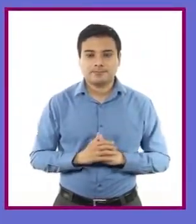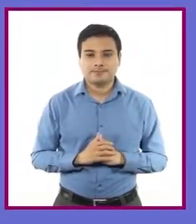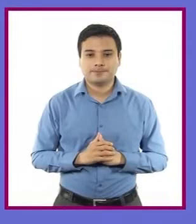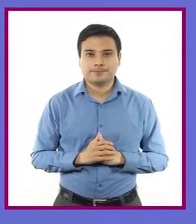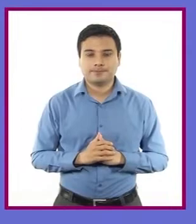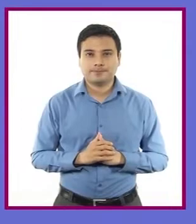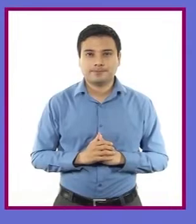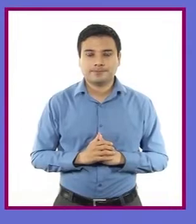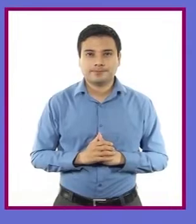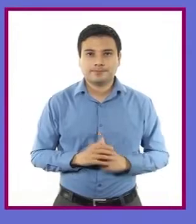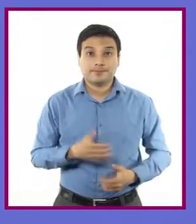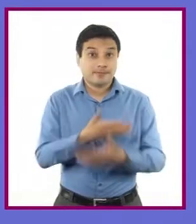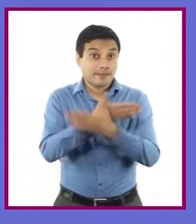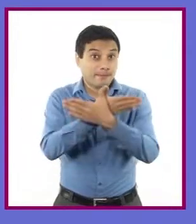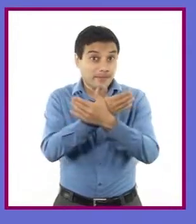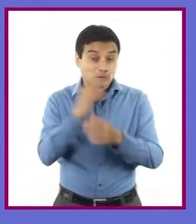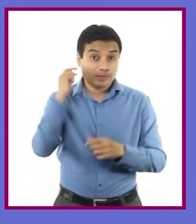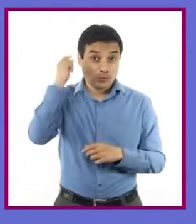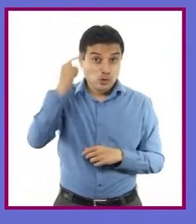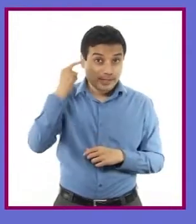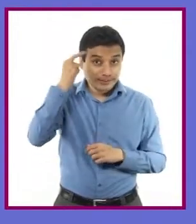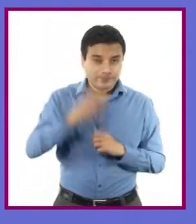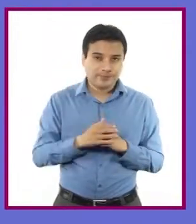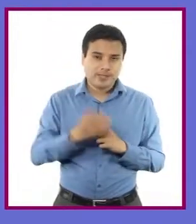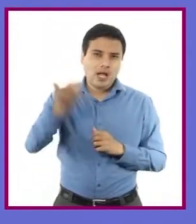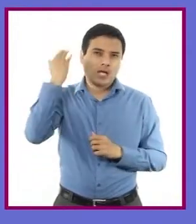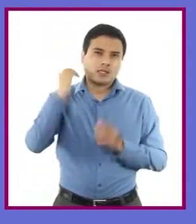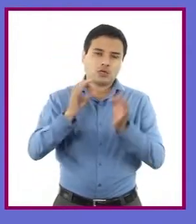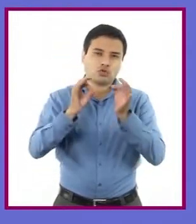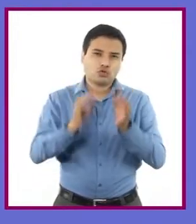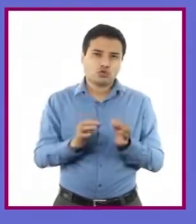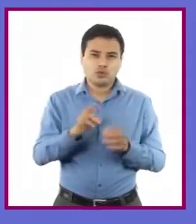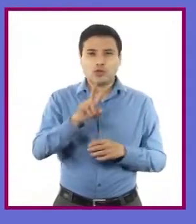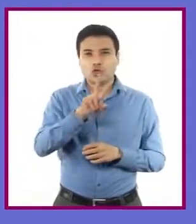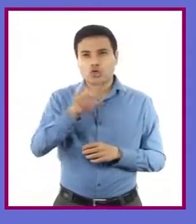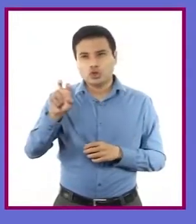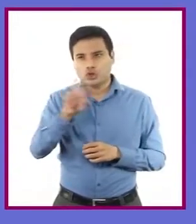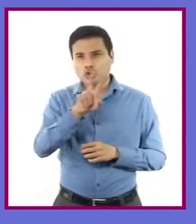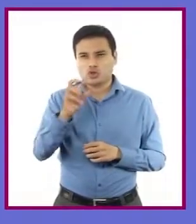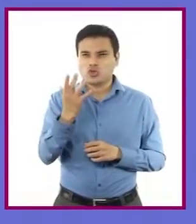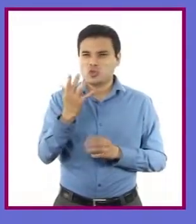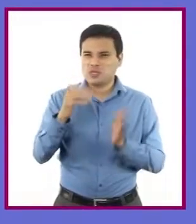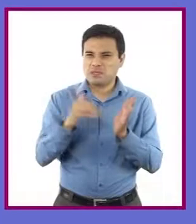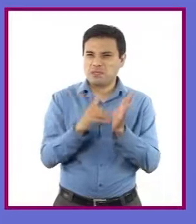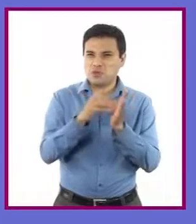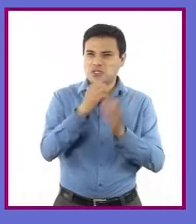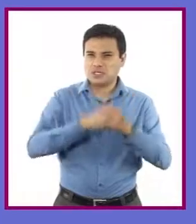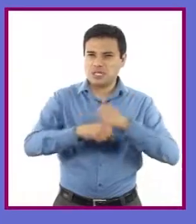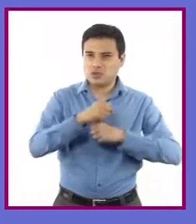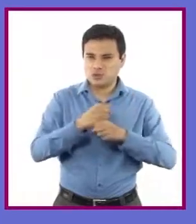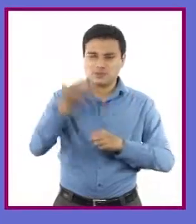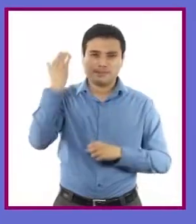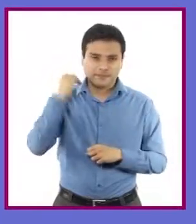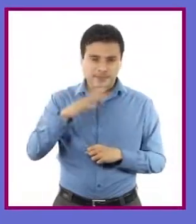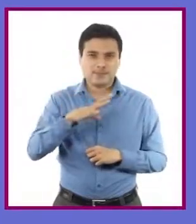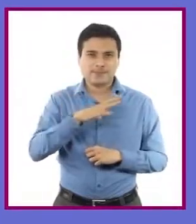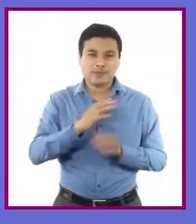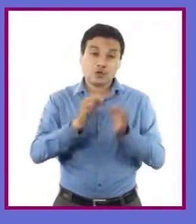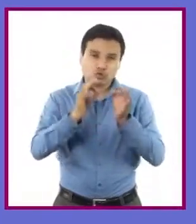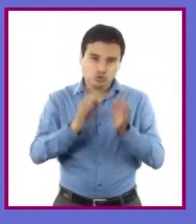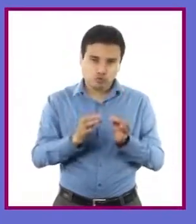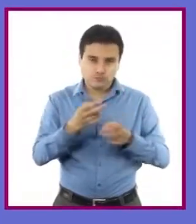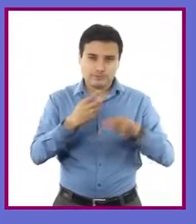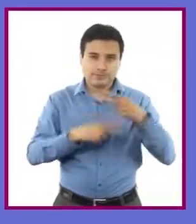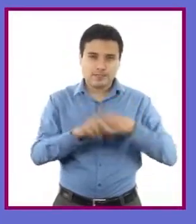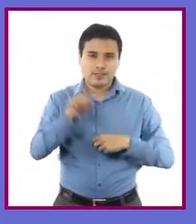La aparición de la mariposa monarca data de 200 a 250 millones de años atrás. Es originaria del norte de Estados